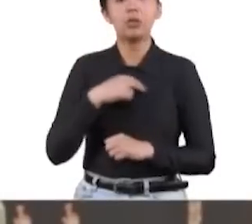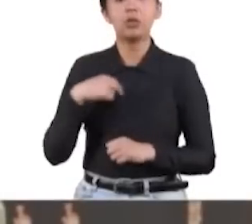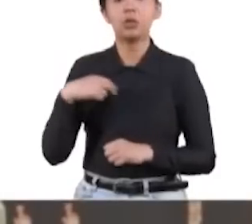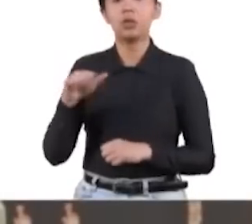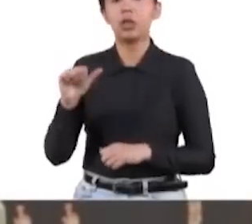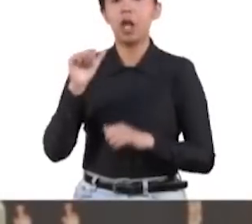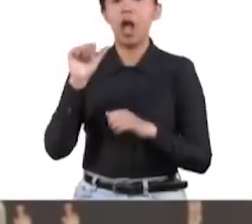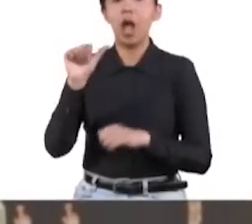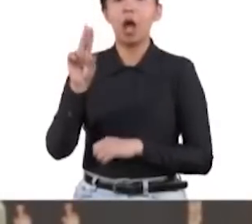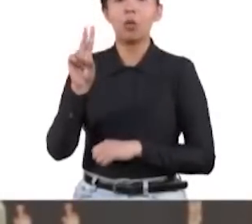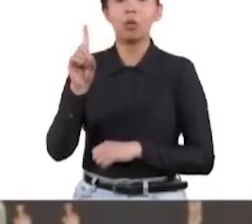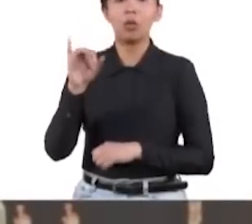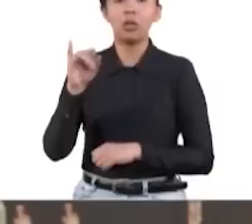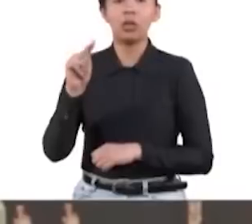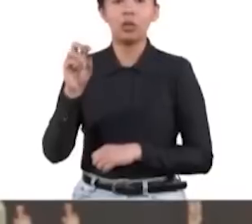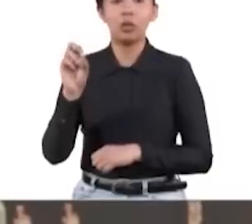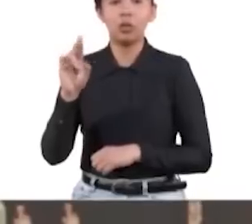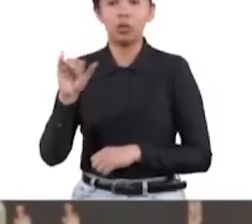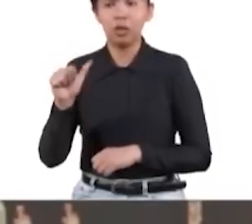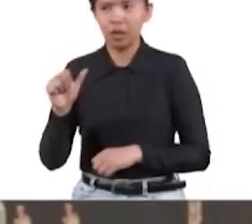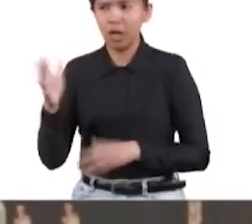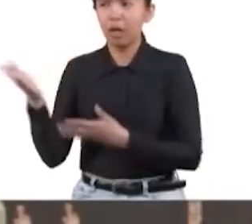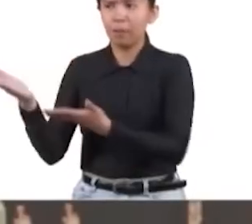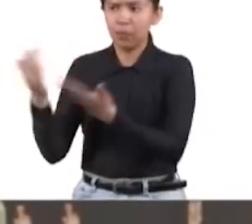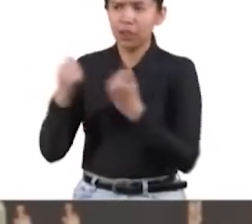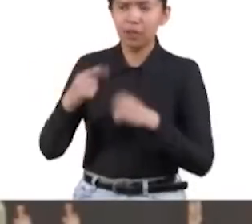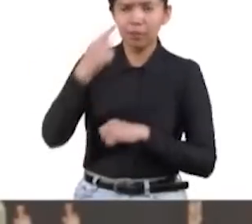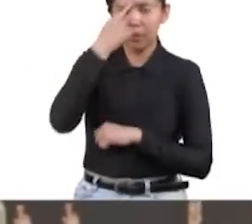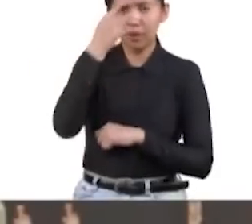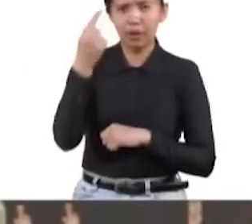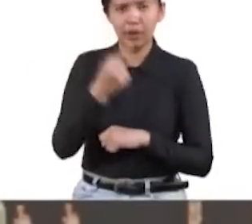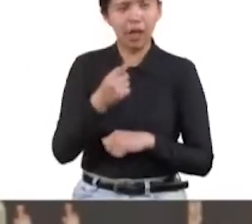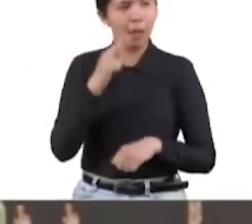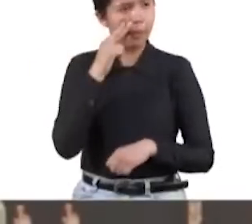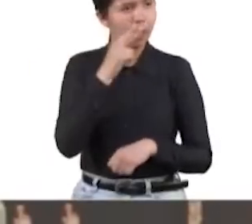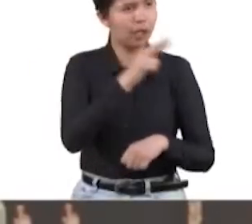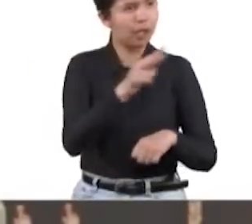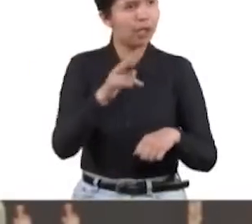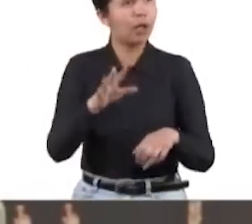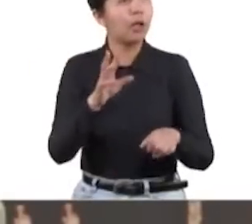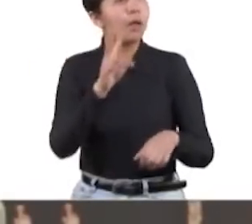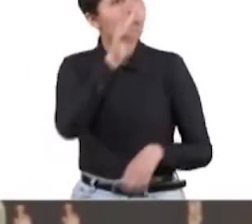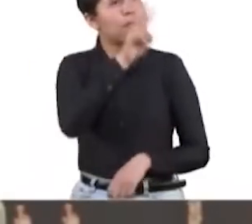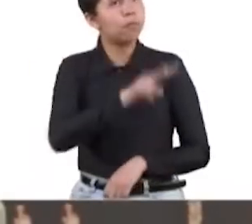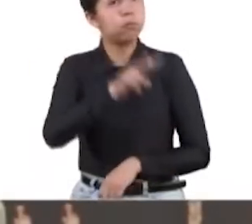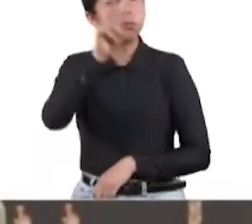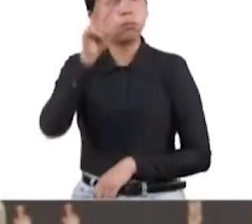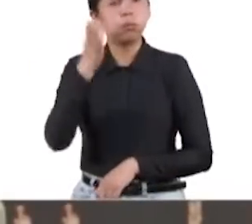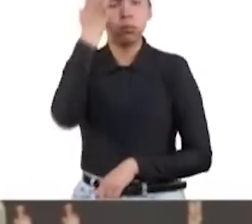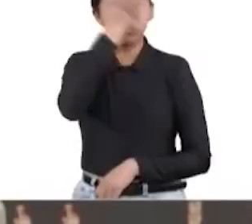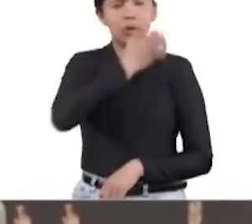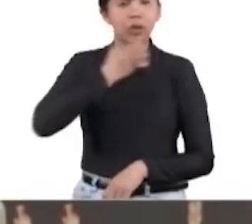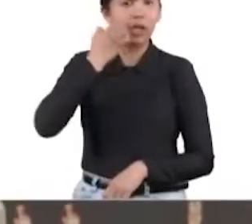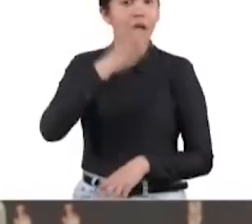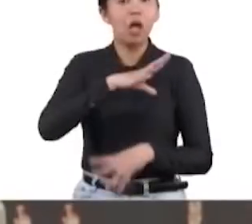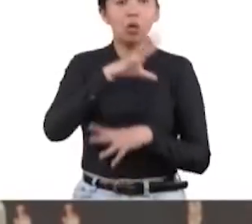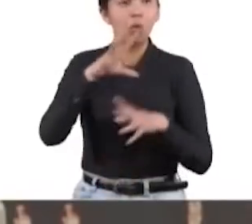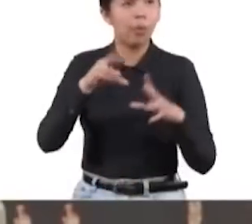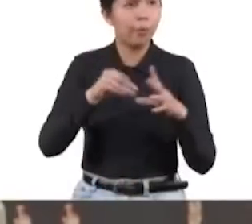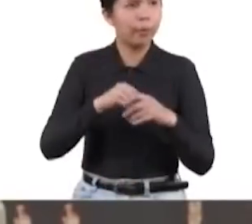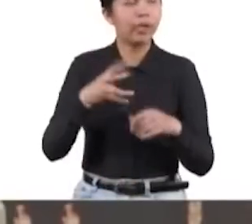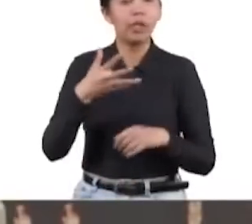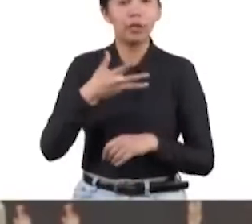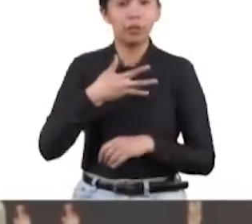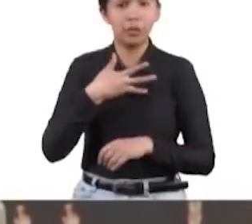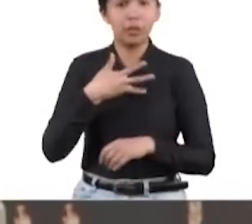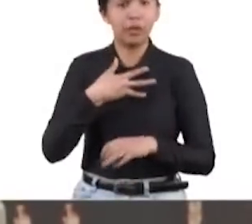de seguridad que garantice estar en condiciones de seguridad y confiabilidad para el servicio de nuestros usuarios en el primer tramo de